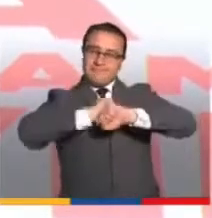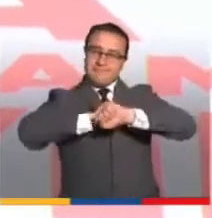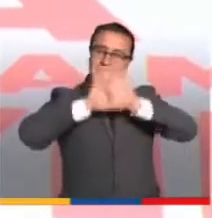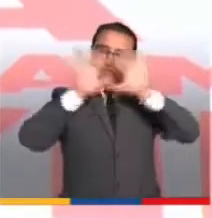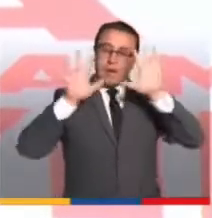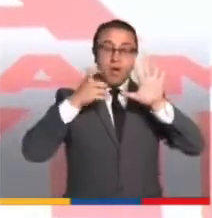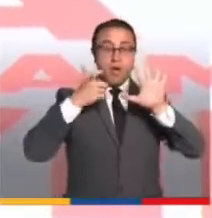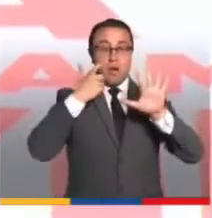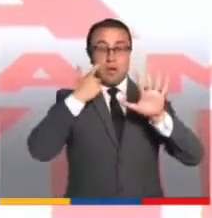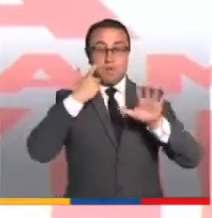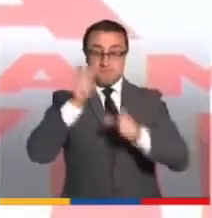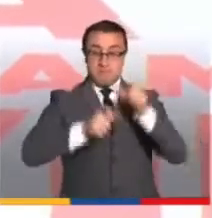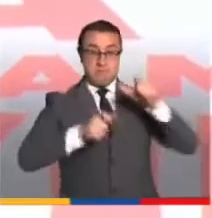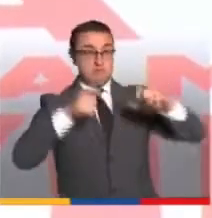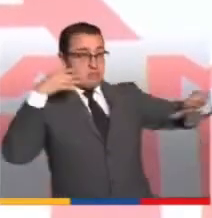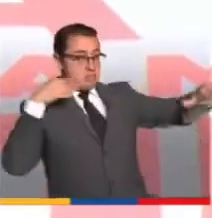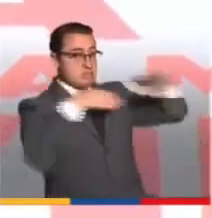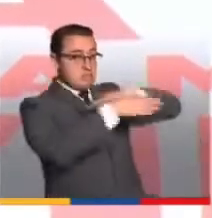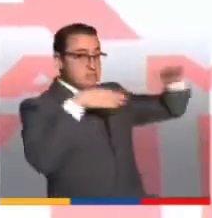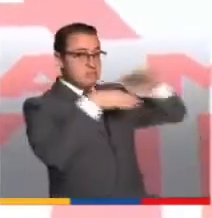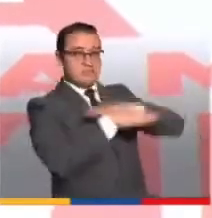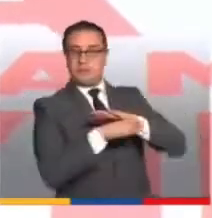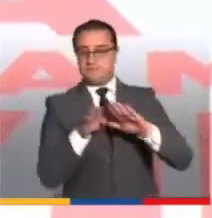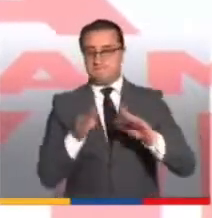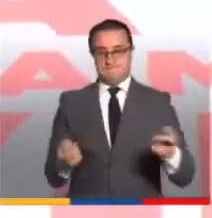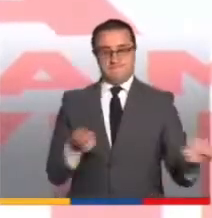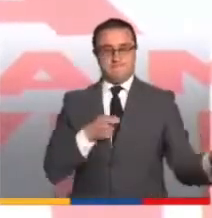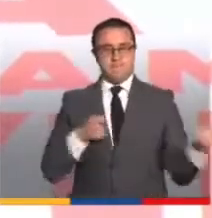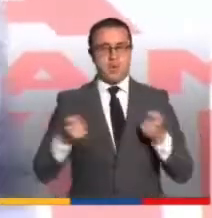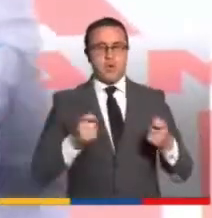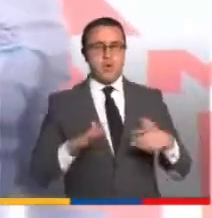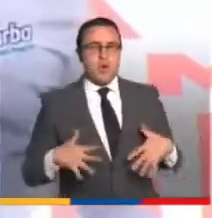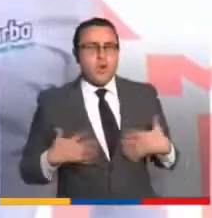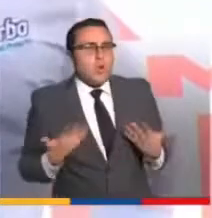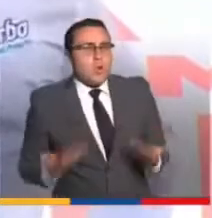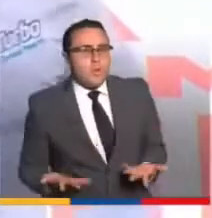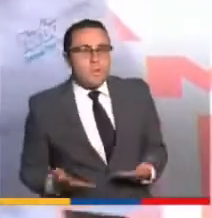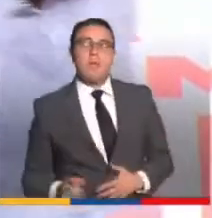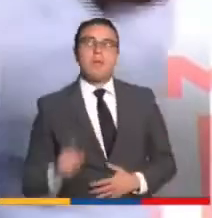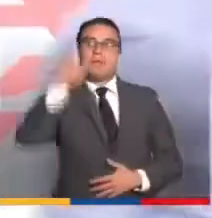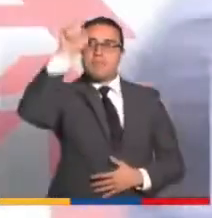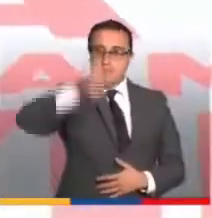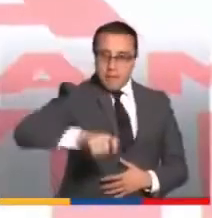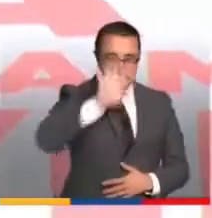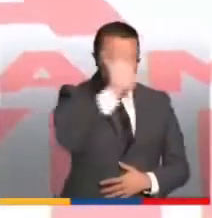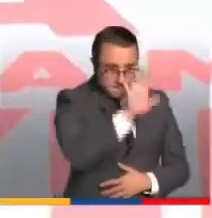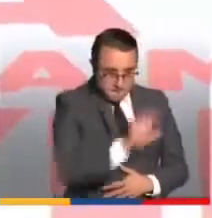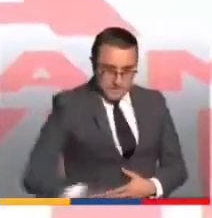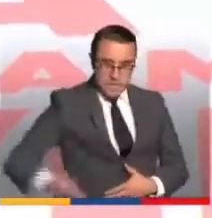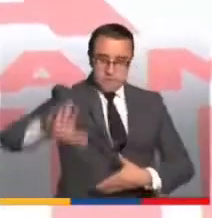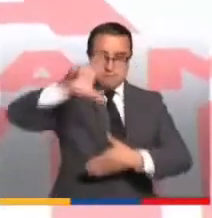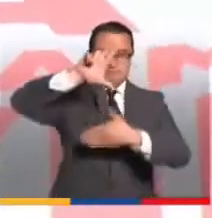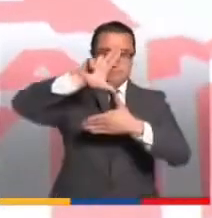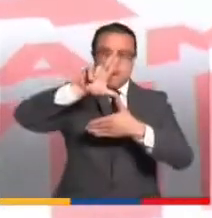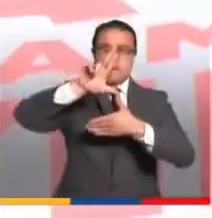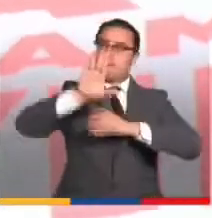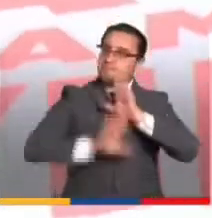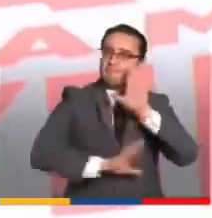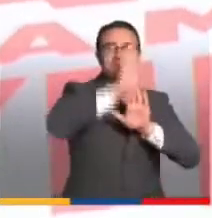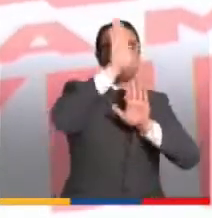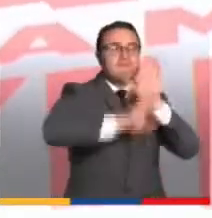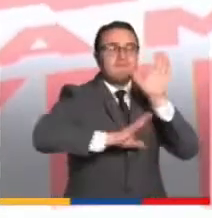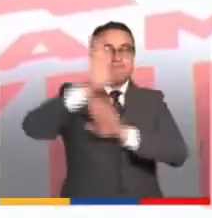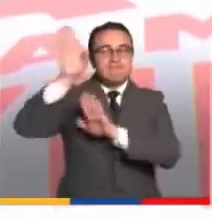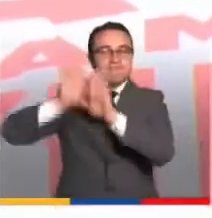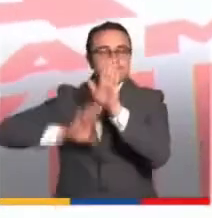pasa, hay que lograr más prosperidad en nuestras naciones. Que su propia política, por